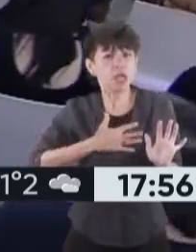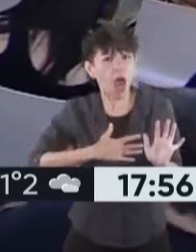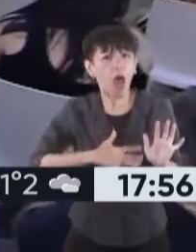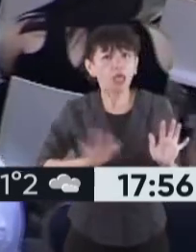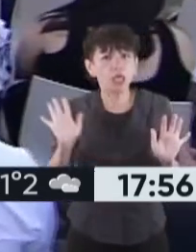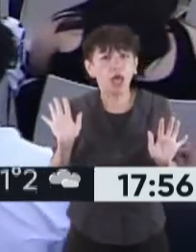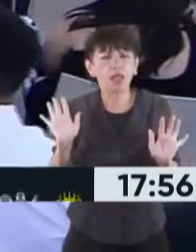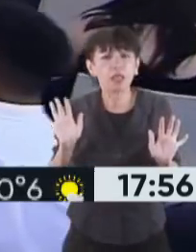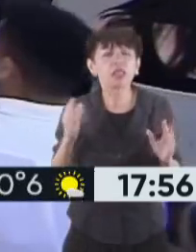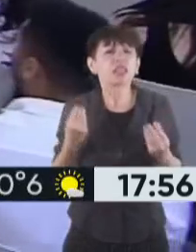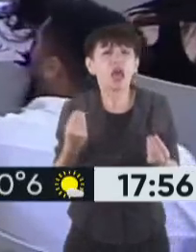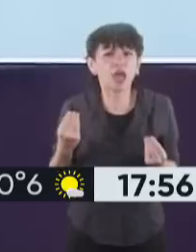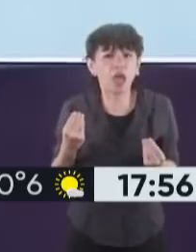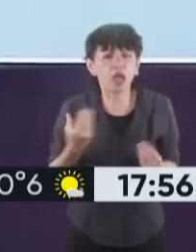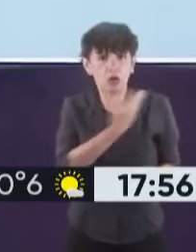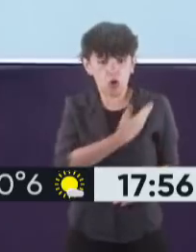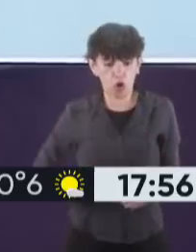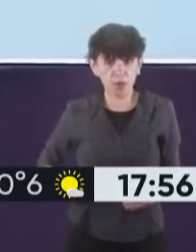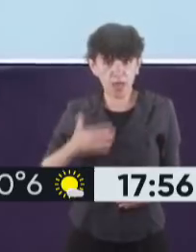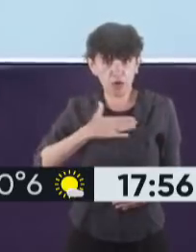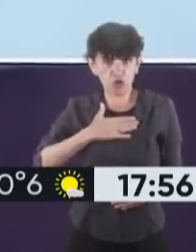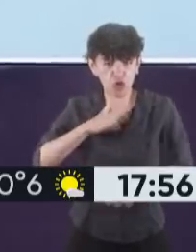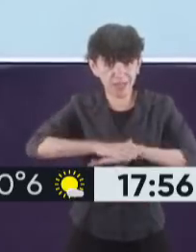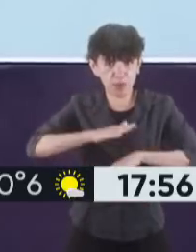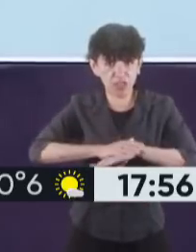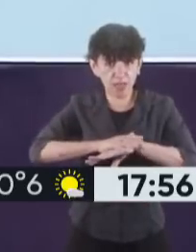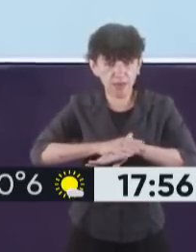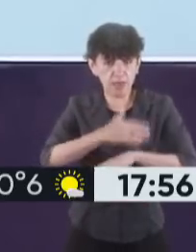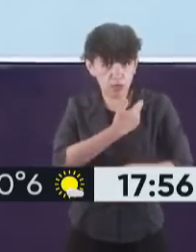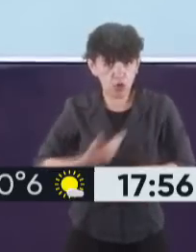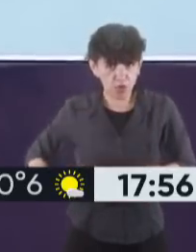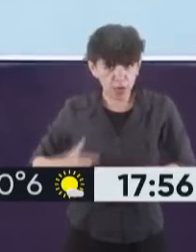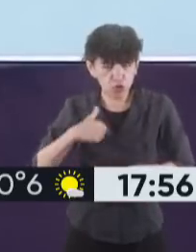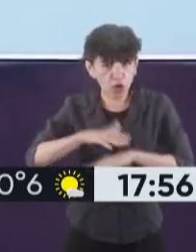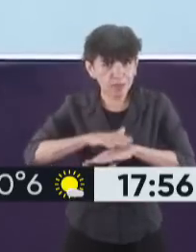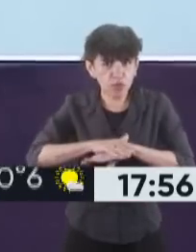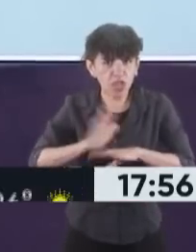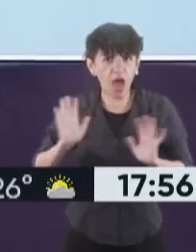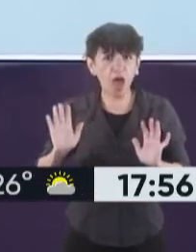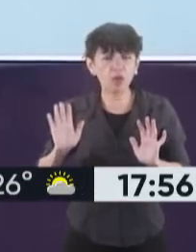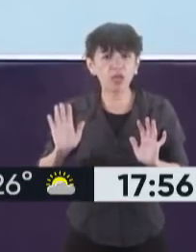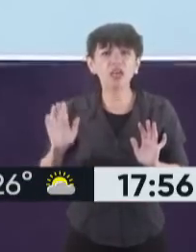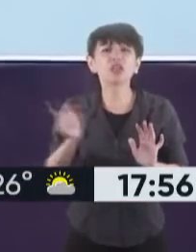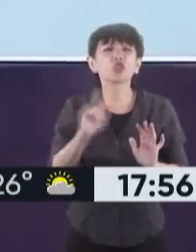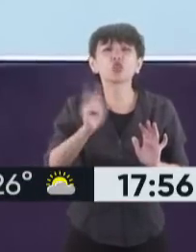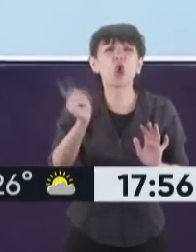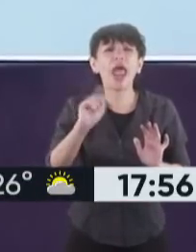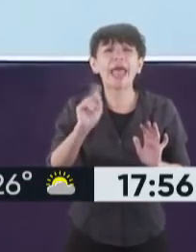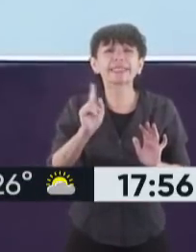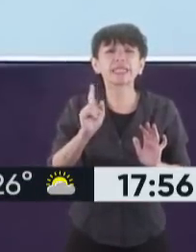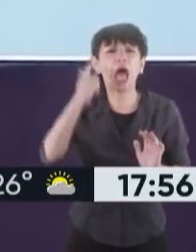de que en mi gobierno, la verdad, nunca usamos a la justicia para perseguir a